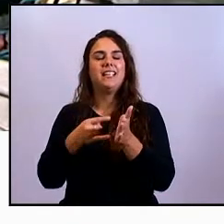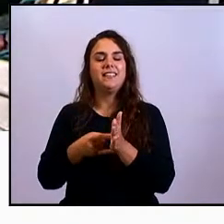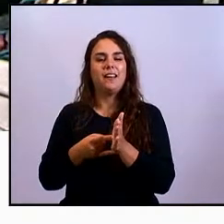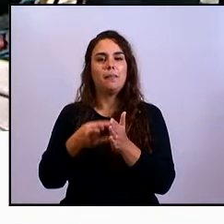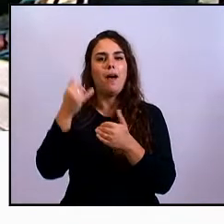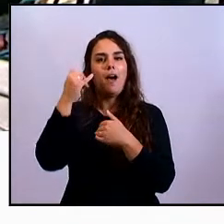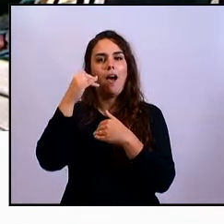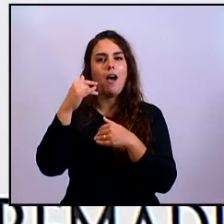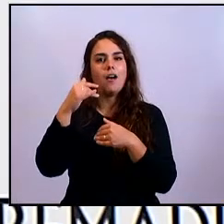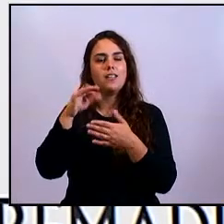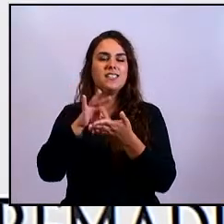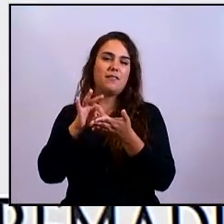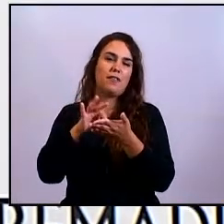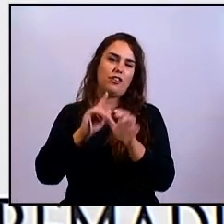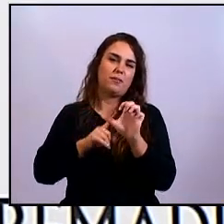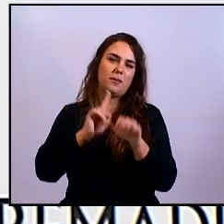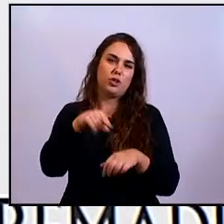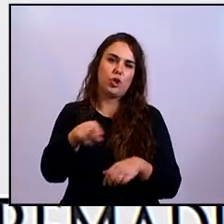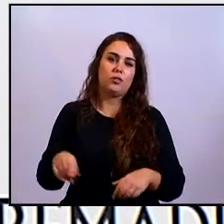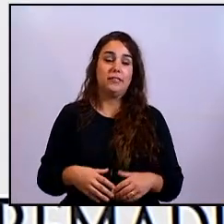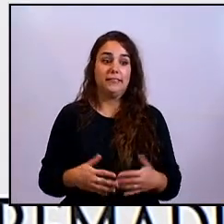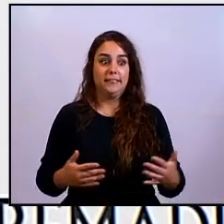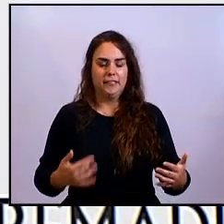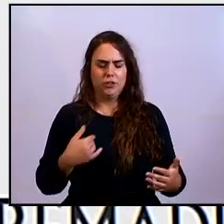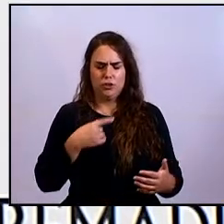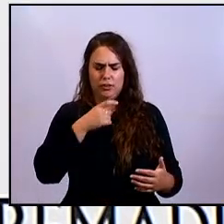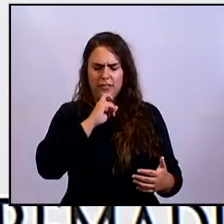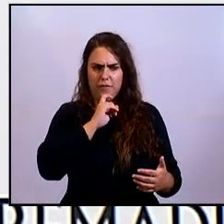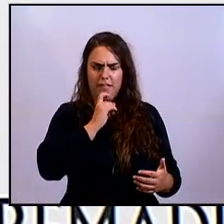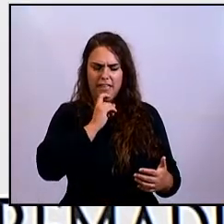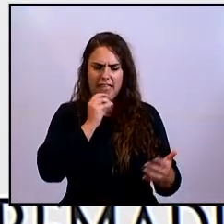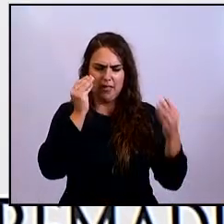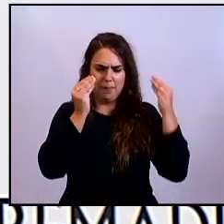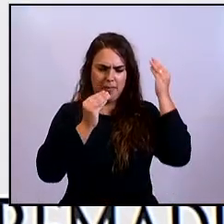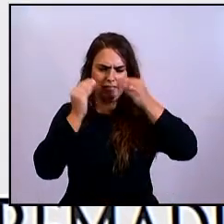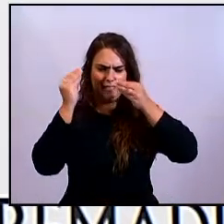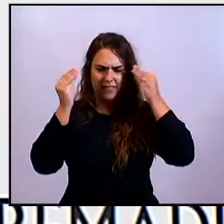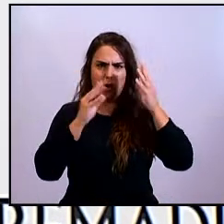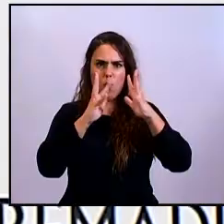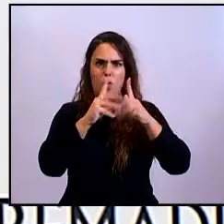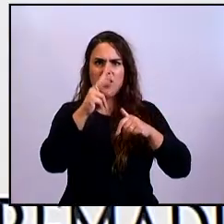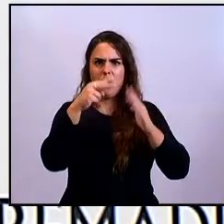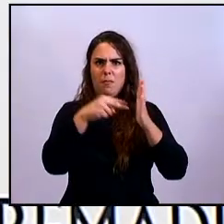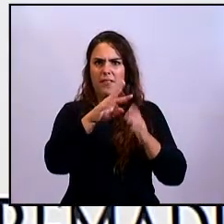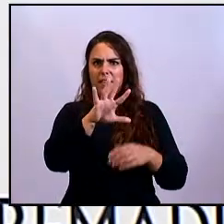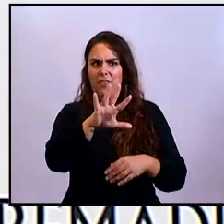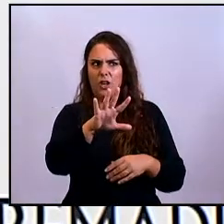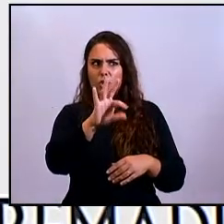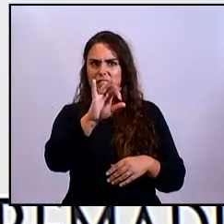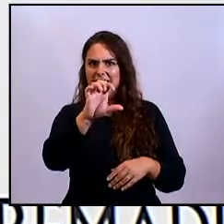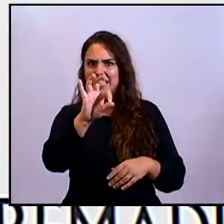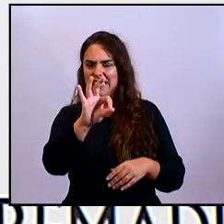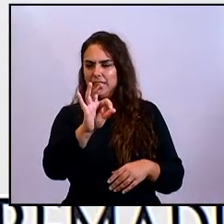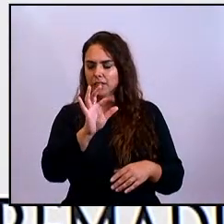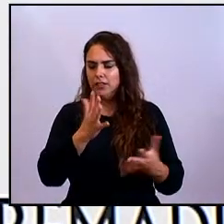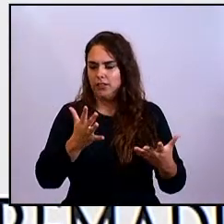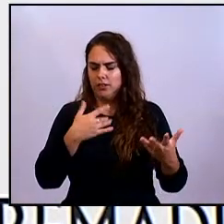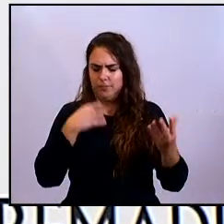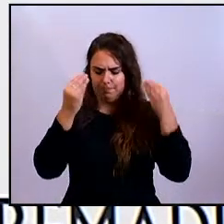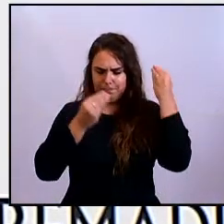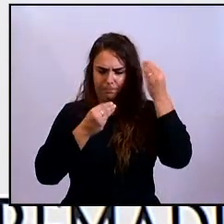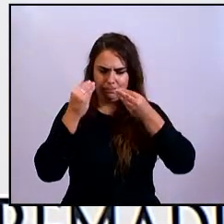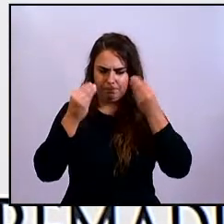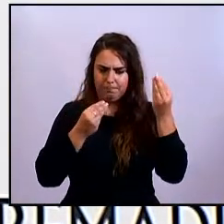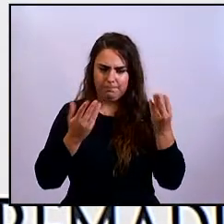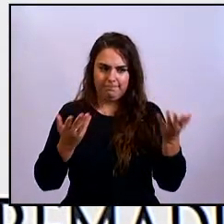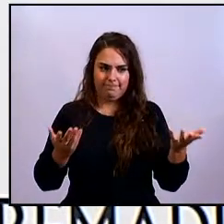extremeño. Pues mire, es difícil contemplar en las cuentas del 2025 del SES